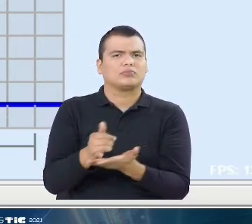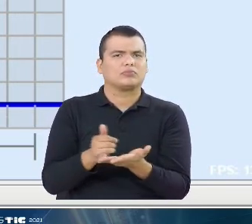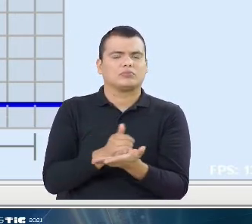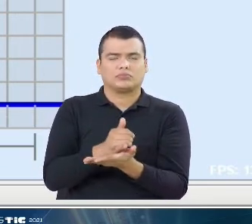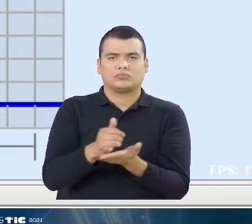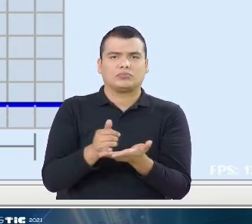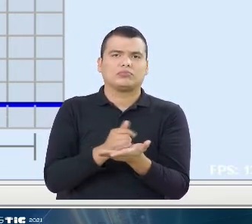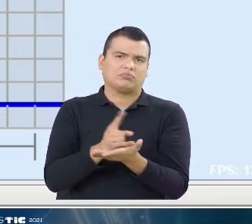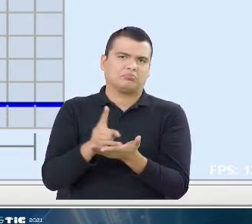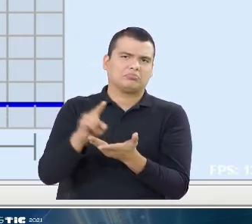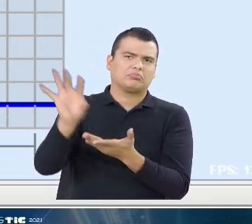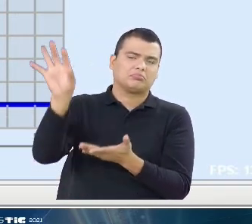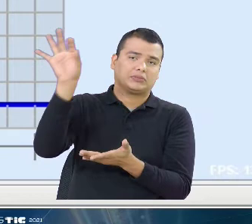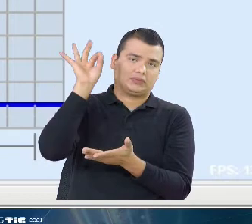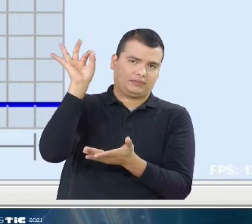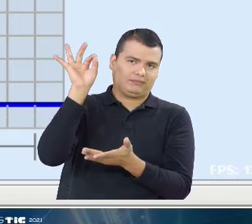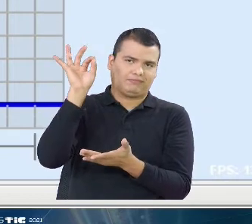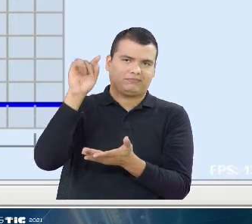Escogí ese